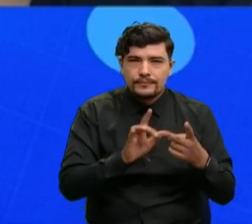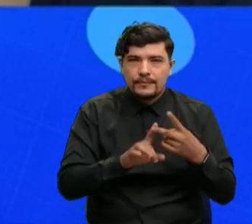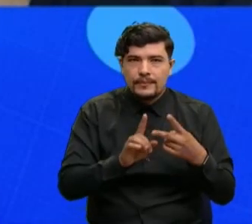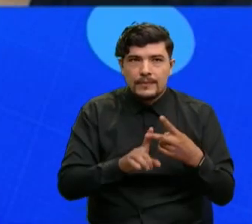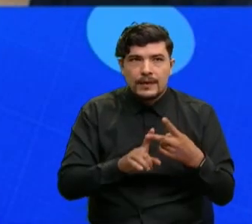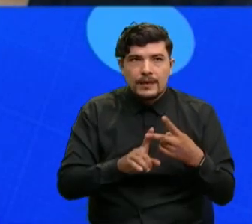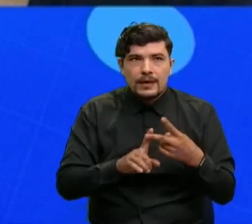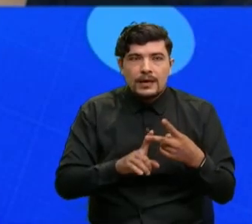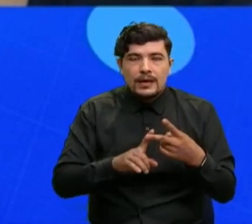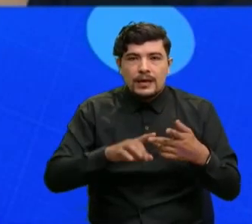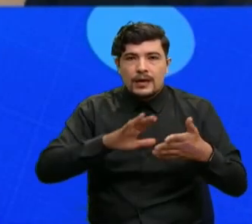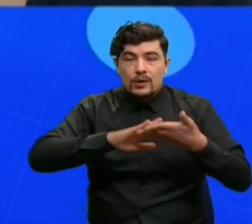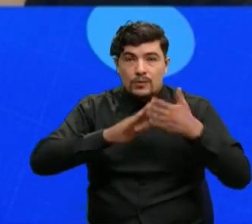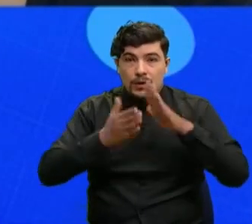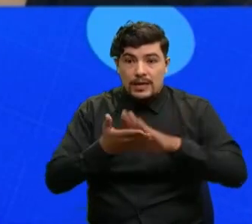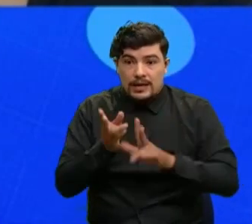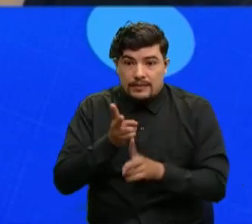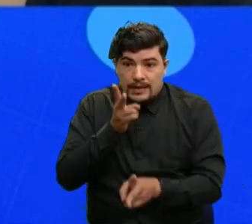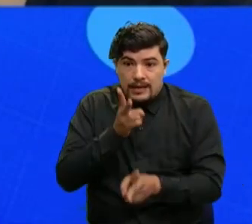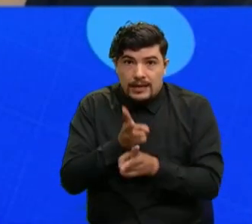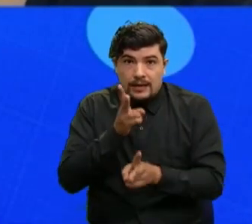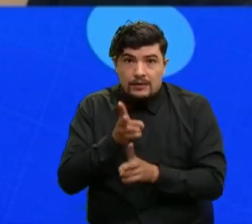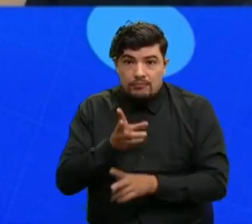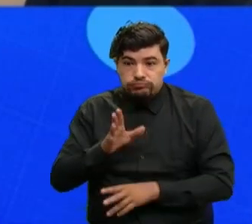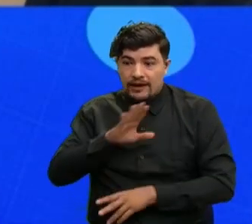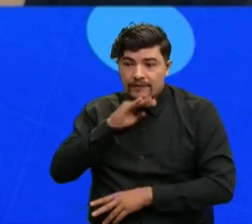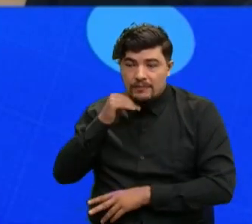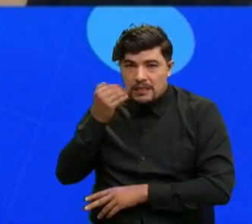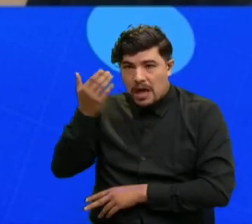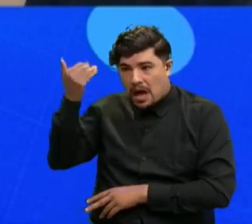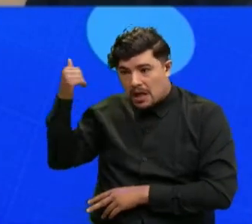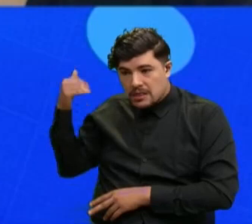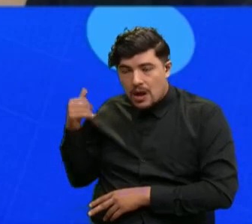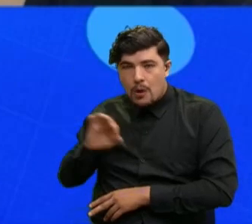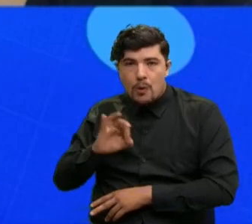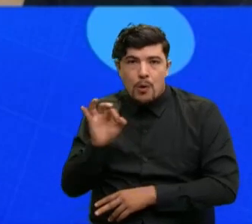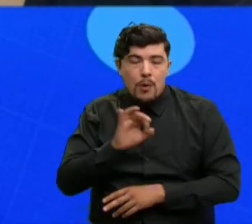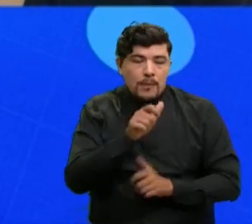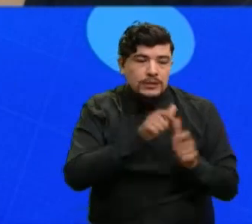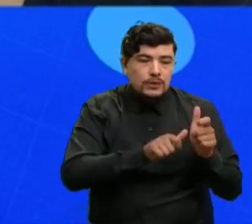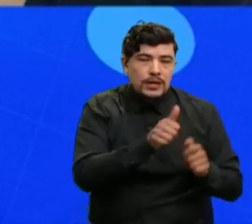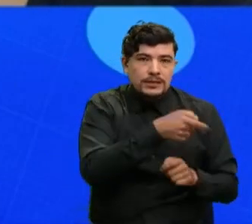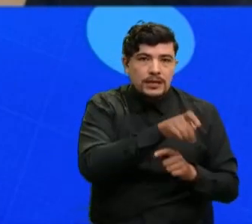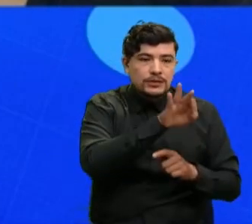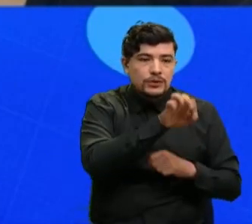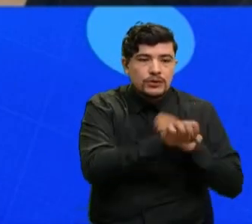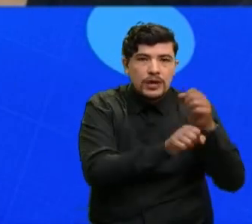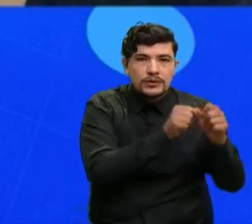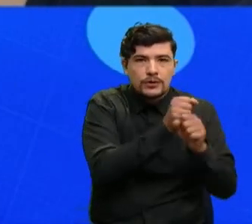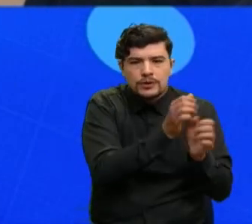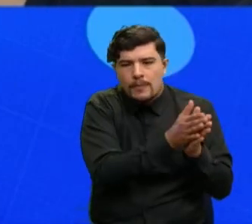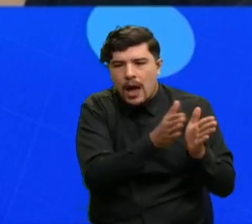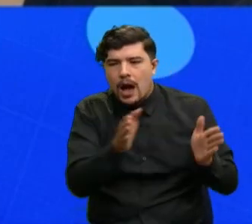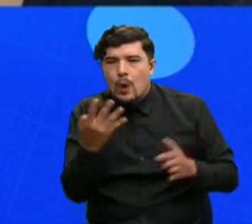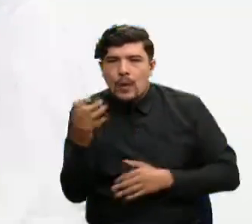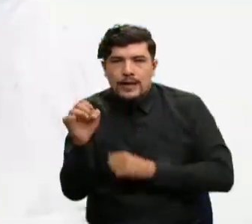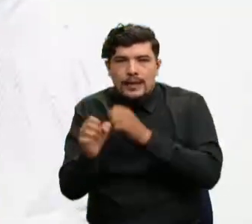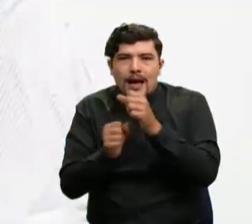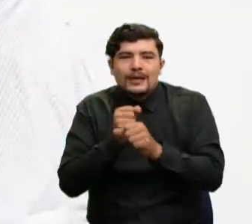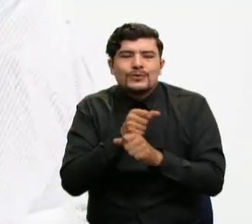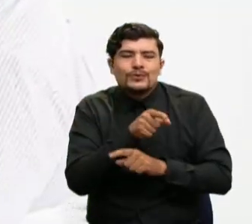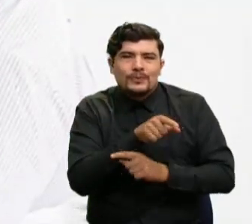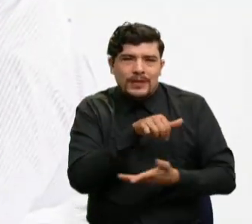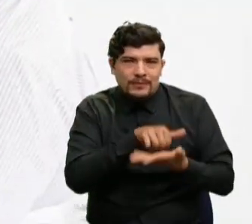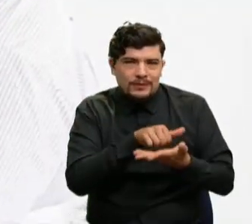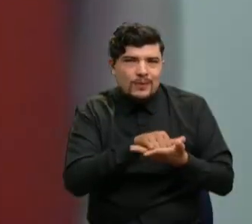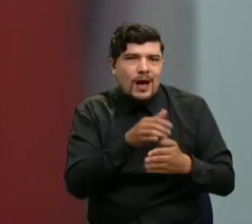población que está en riesgo y poblaciones que tienen una edad entre 18 y 40 años con comorbilidades. Nosotros ya